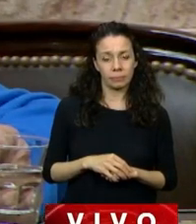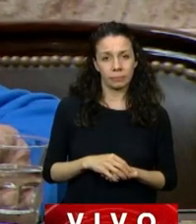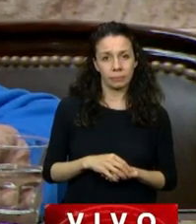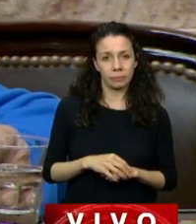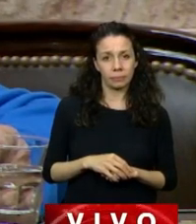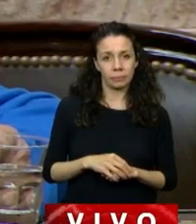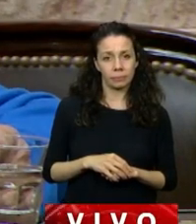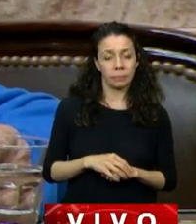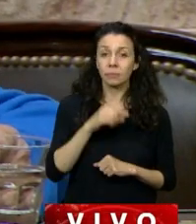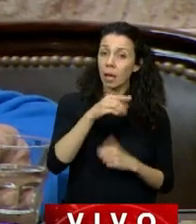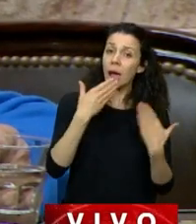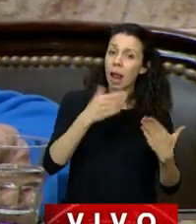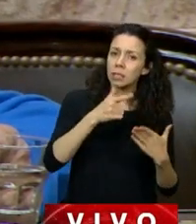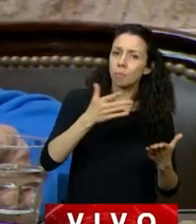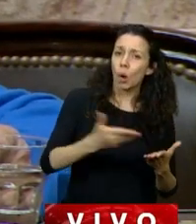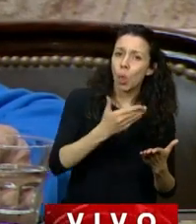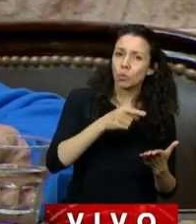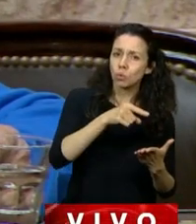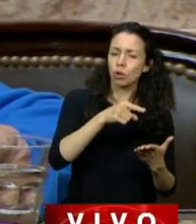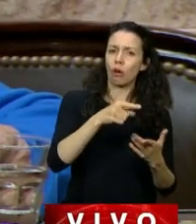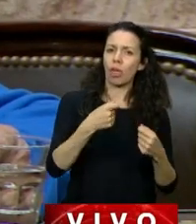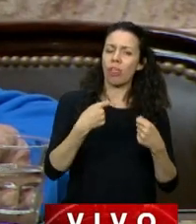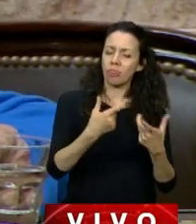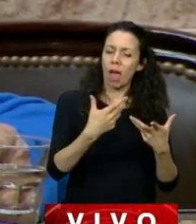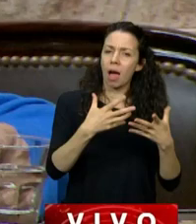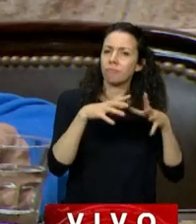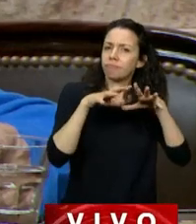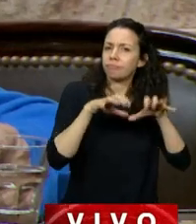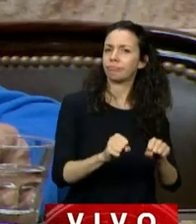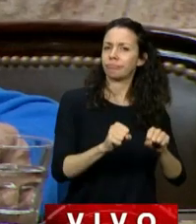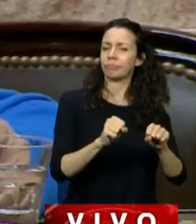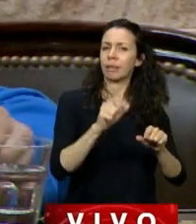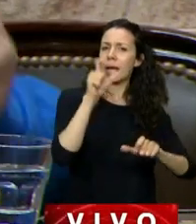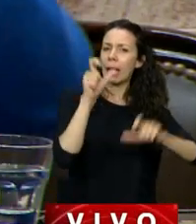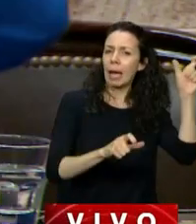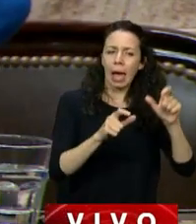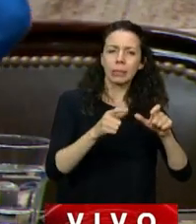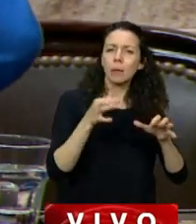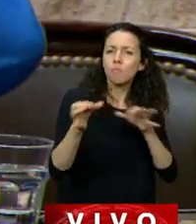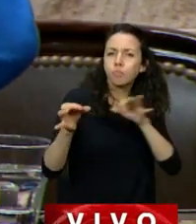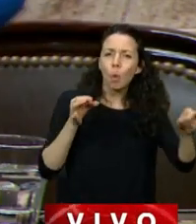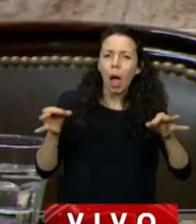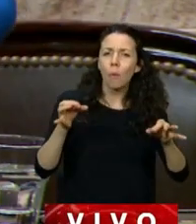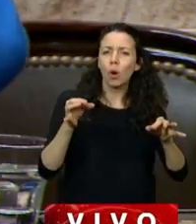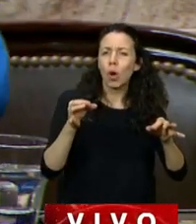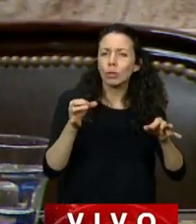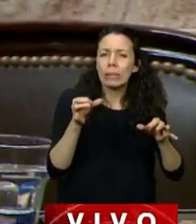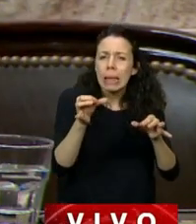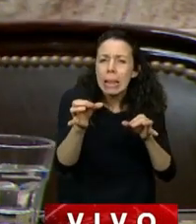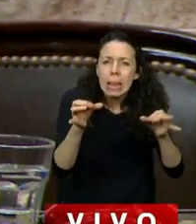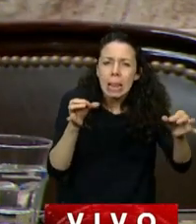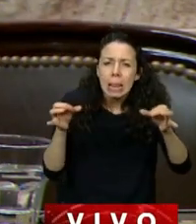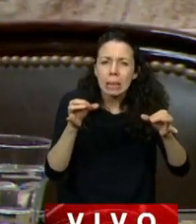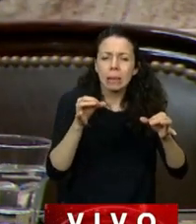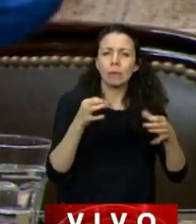esta producción genera arraigo y le da vida a muchos pueblos del interior profundo de la Argentina